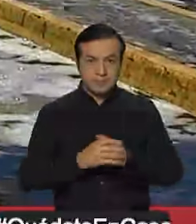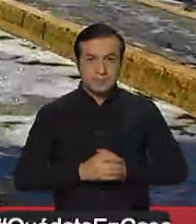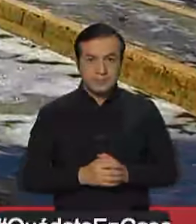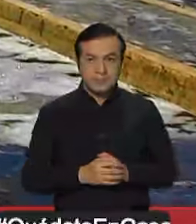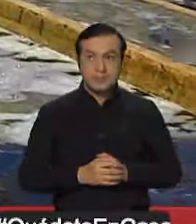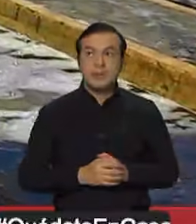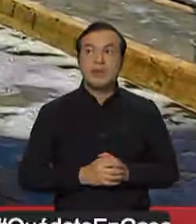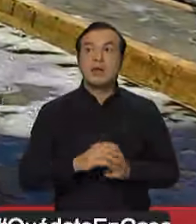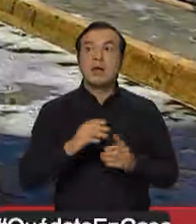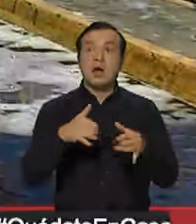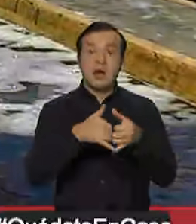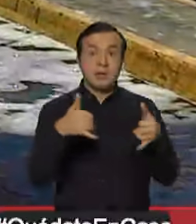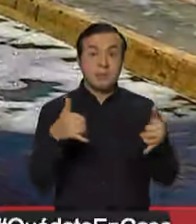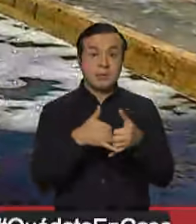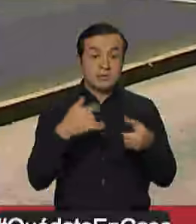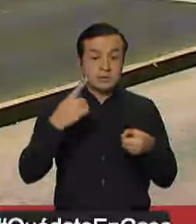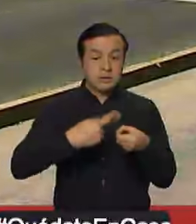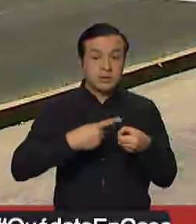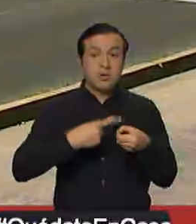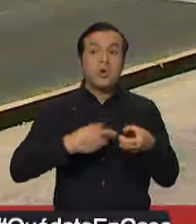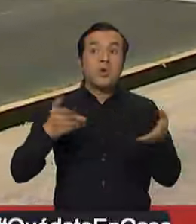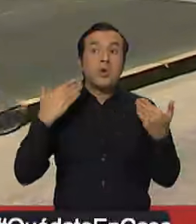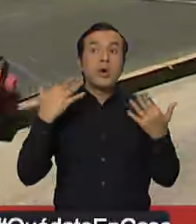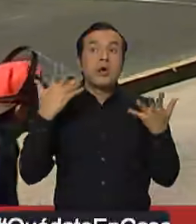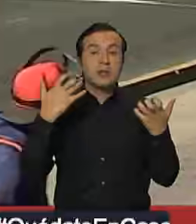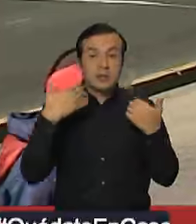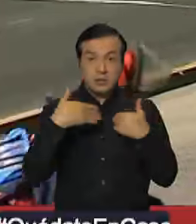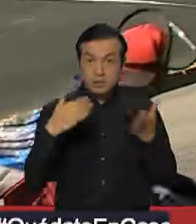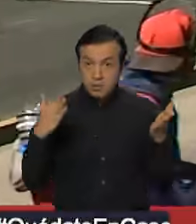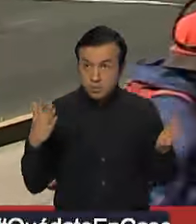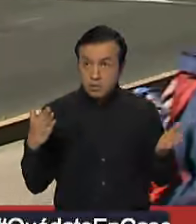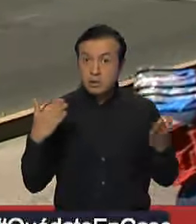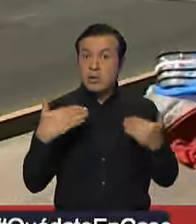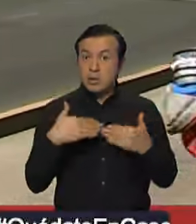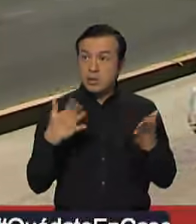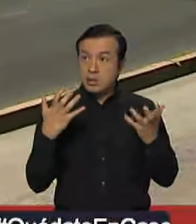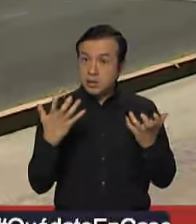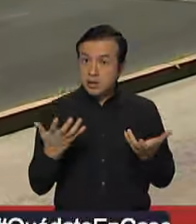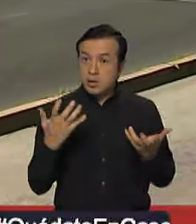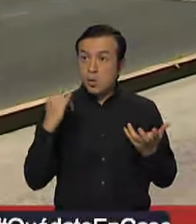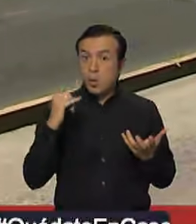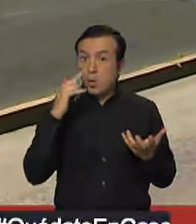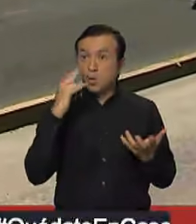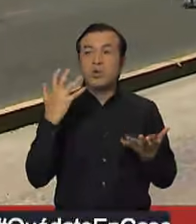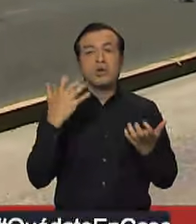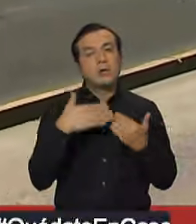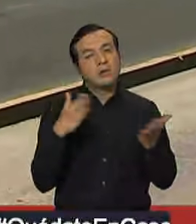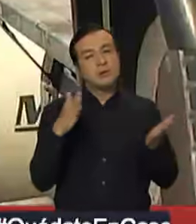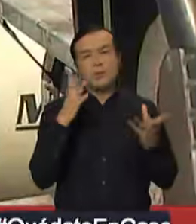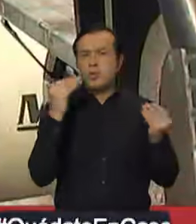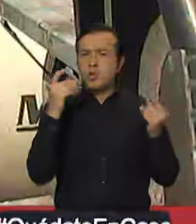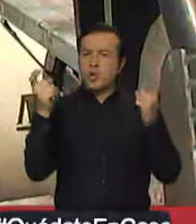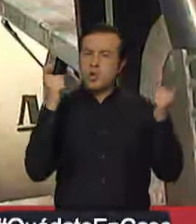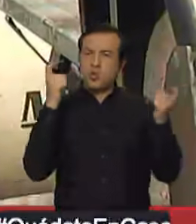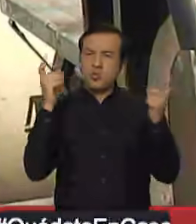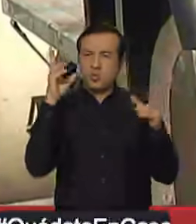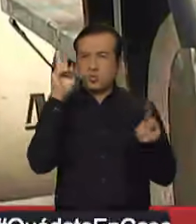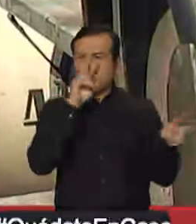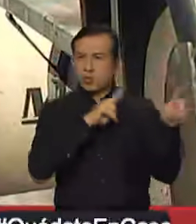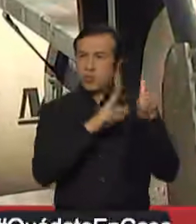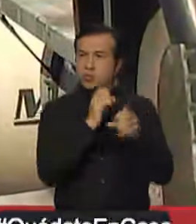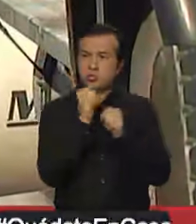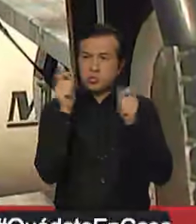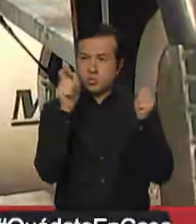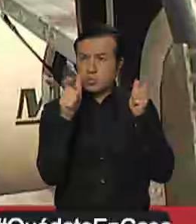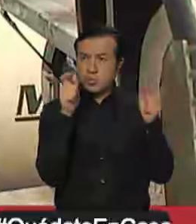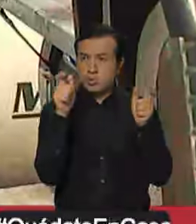Los centros comerciales de Quito y Guayaquil esperan abrir sus puertas a la ciudadanía en junio con estrictos controles de bioseguridad para evitar